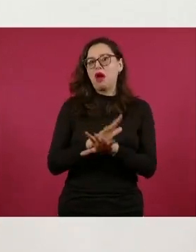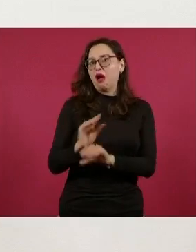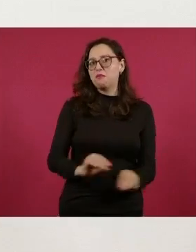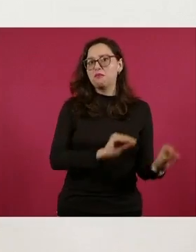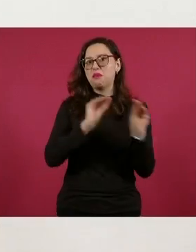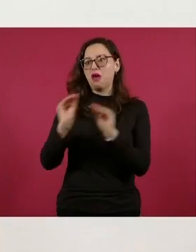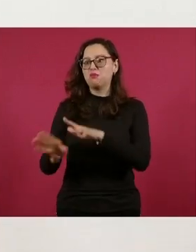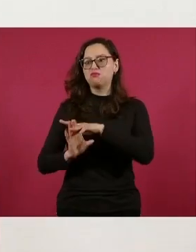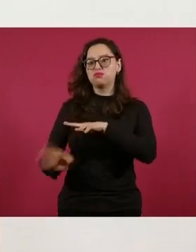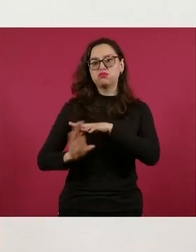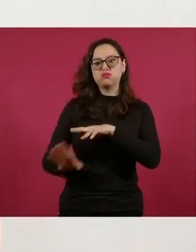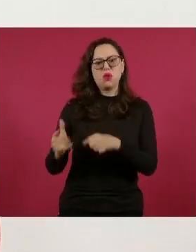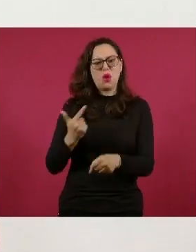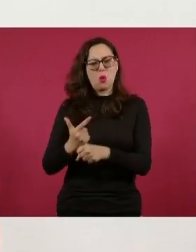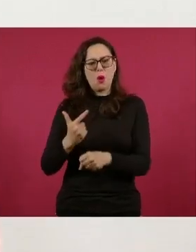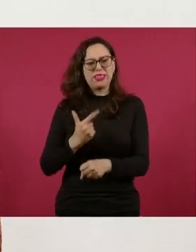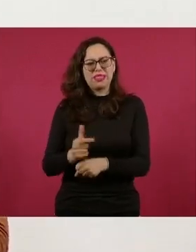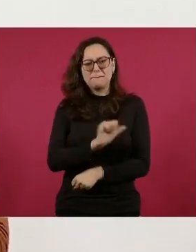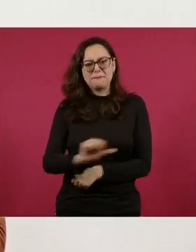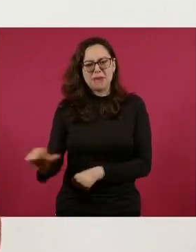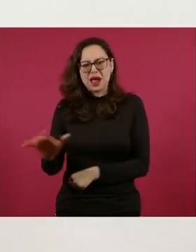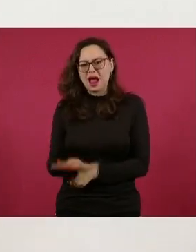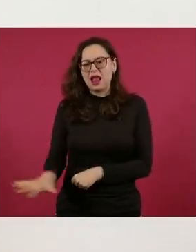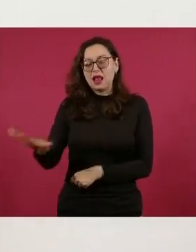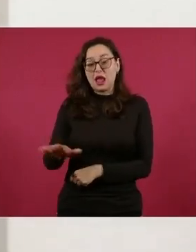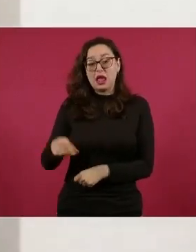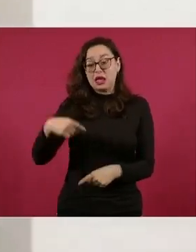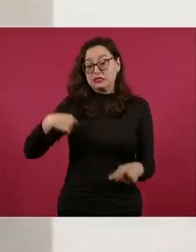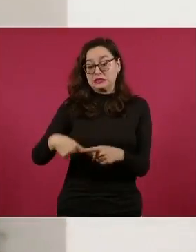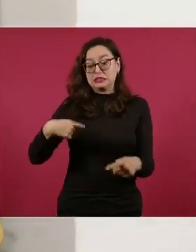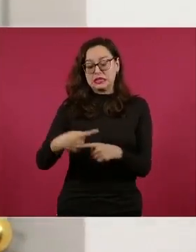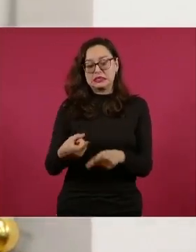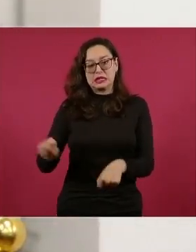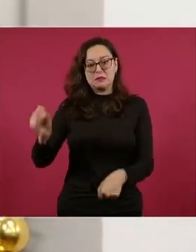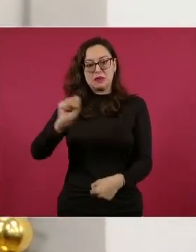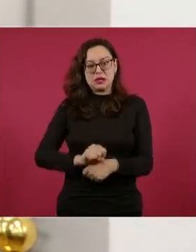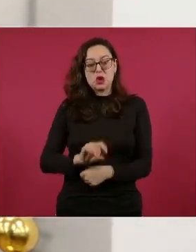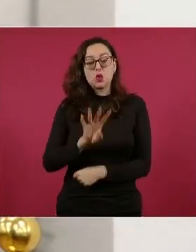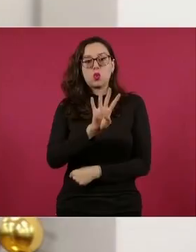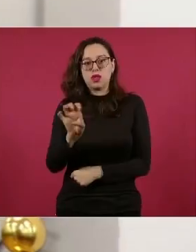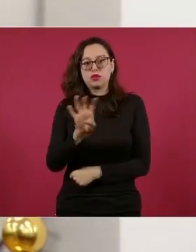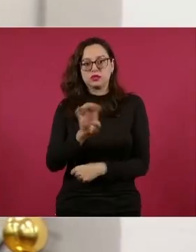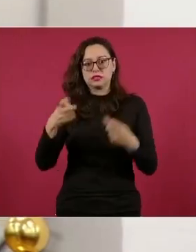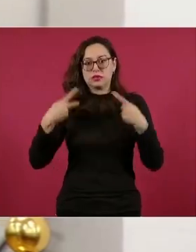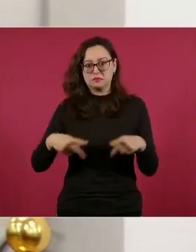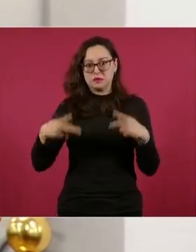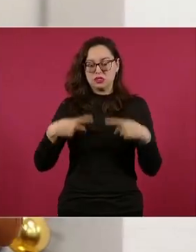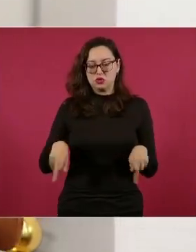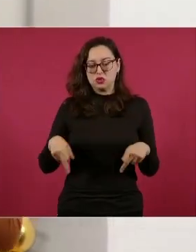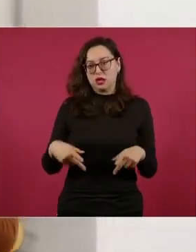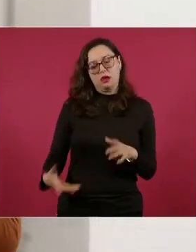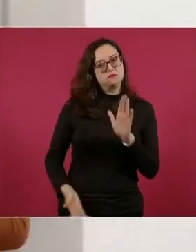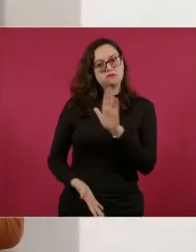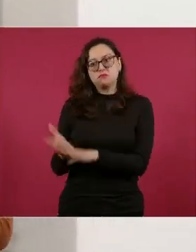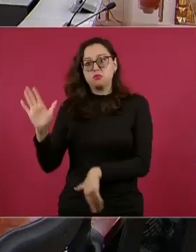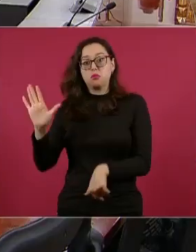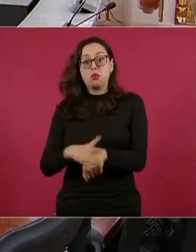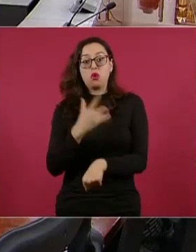es el estatus? ¿Qué se sabe de ellos? Esta semana también se desplazaron 400 más por unos drones que estaban también atacando. ¿Qué información